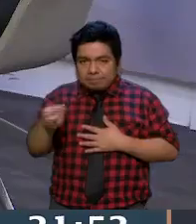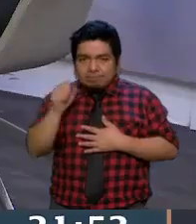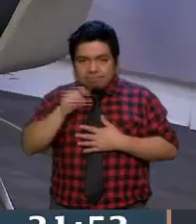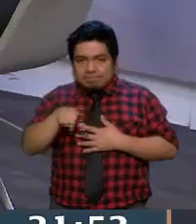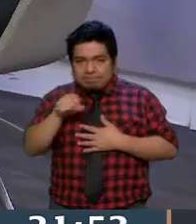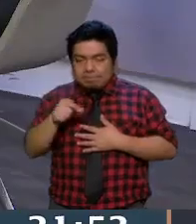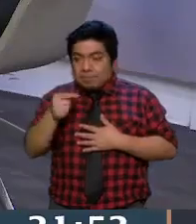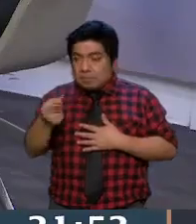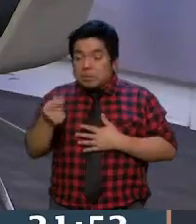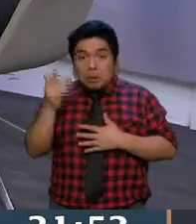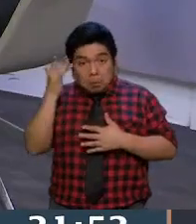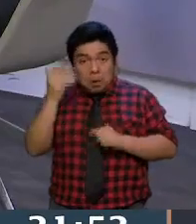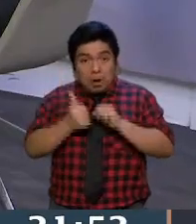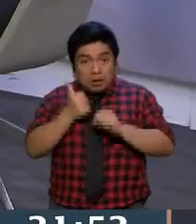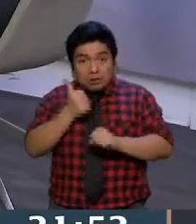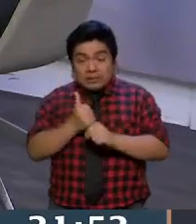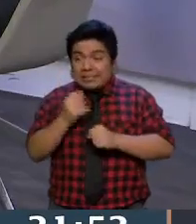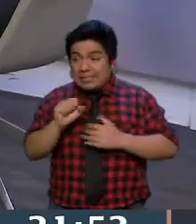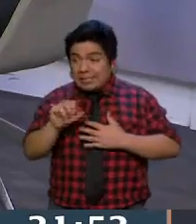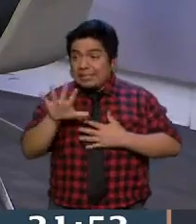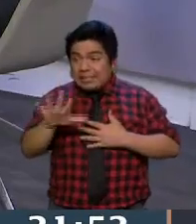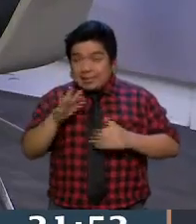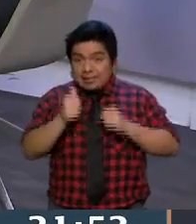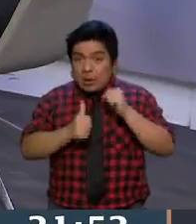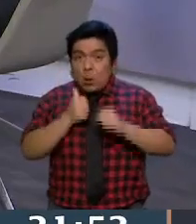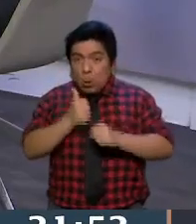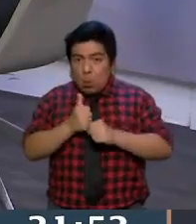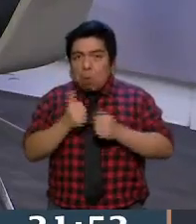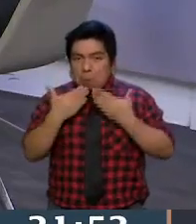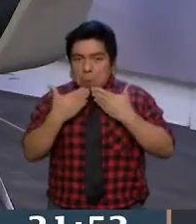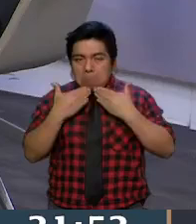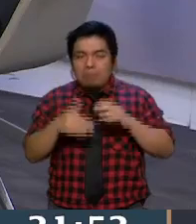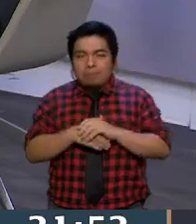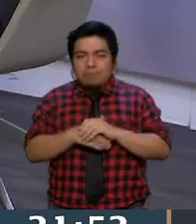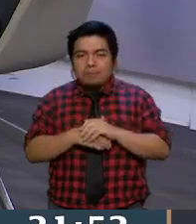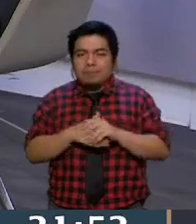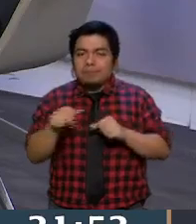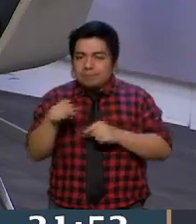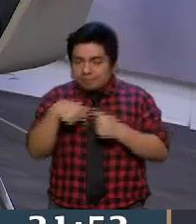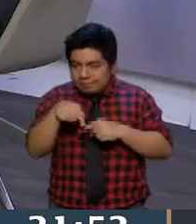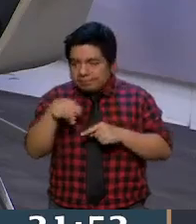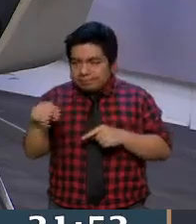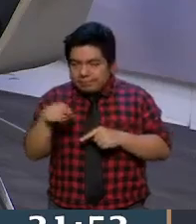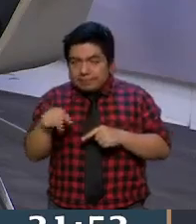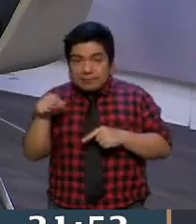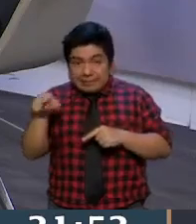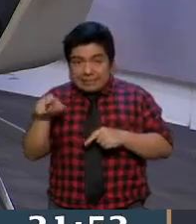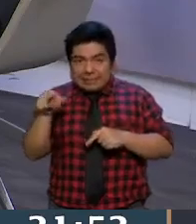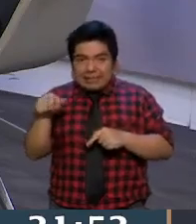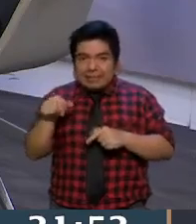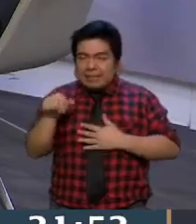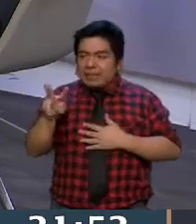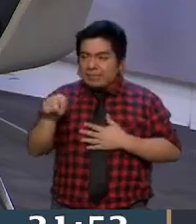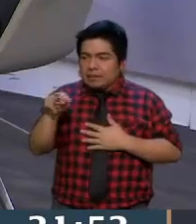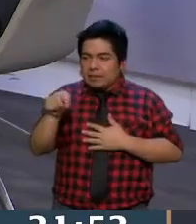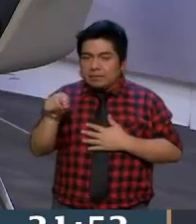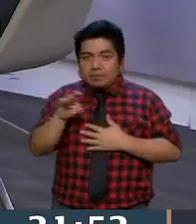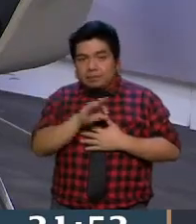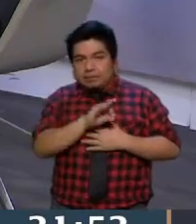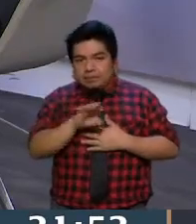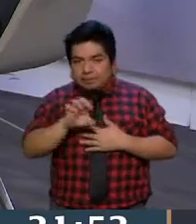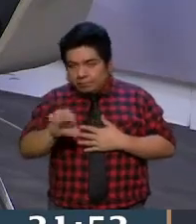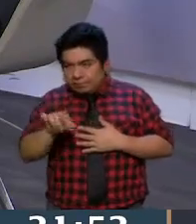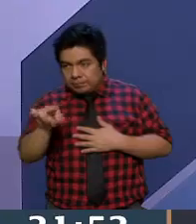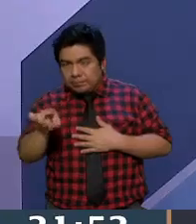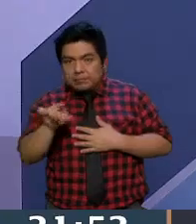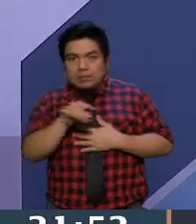canal que acaba de cumplir años, 65 uh-huh. años, y con ese canal, el fondo hizo un programa que se llama